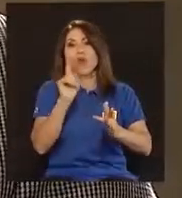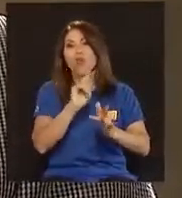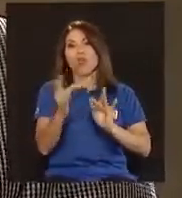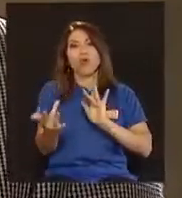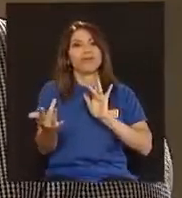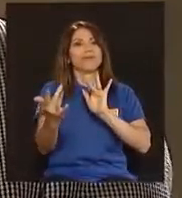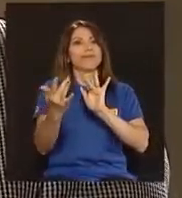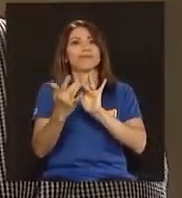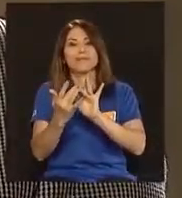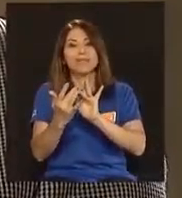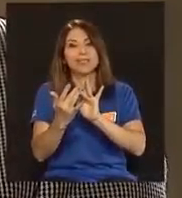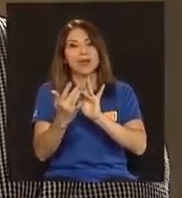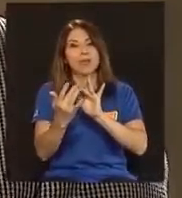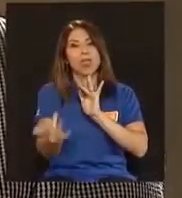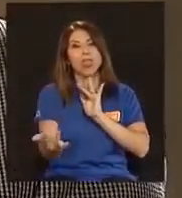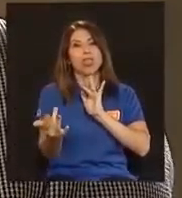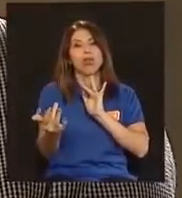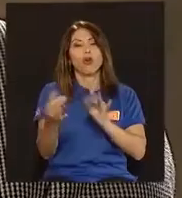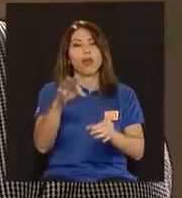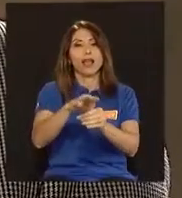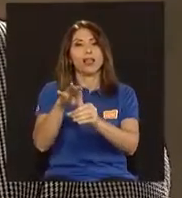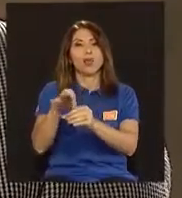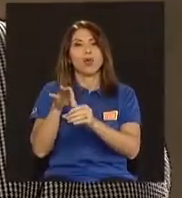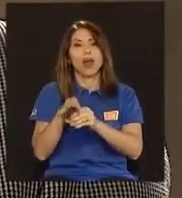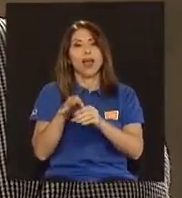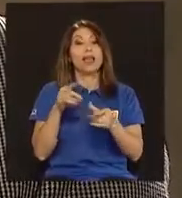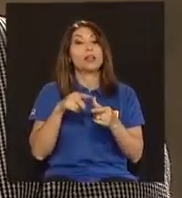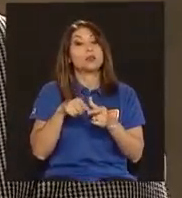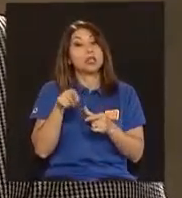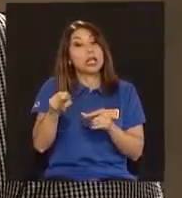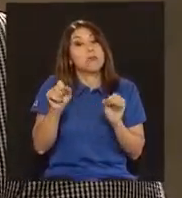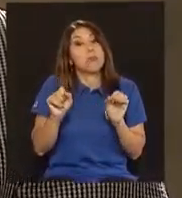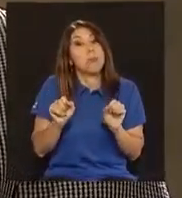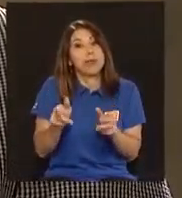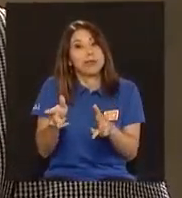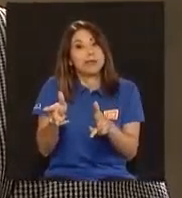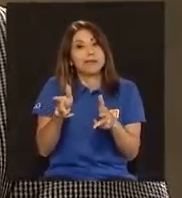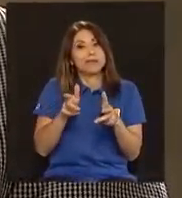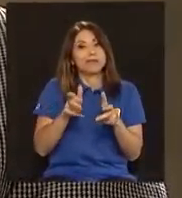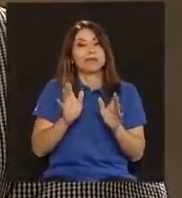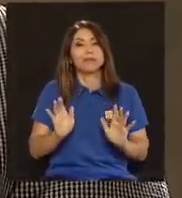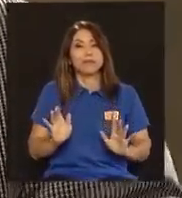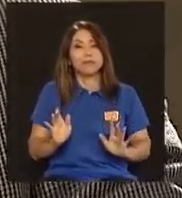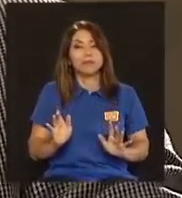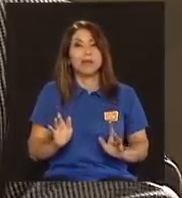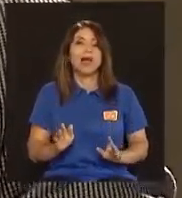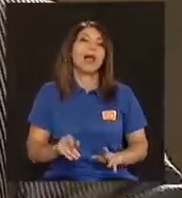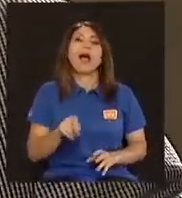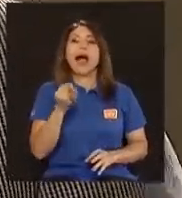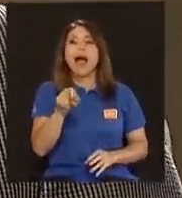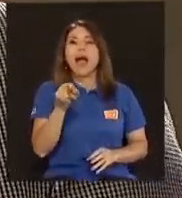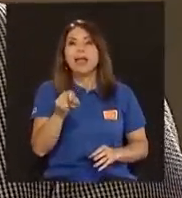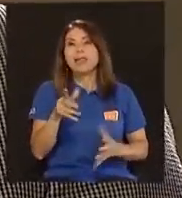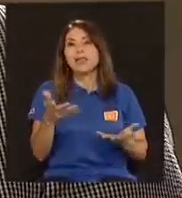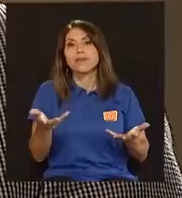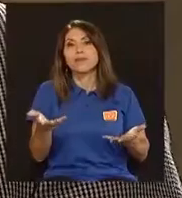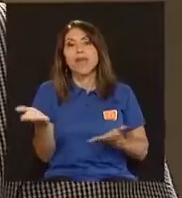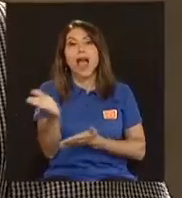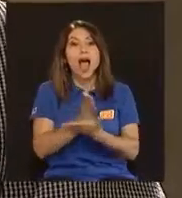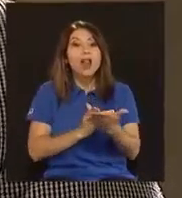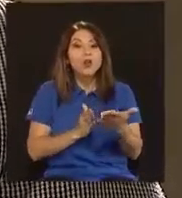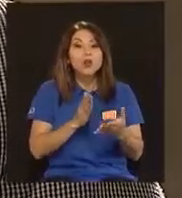menos conectado con el sector agrícola. Entonces, me parece que ahí hay un potencial. Ahora, ahí el tamaño promedio de ciertos